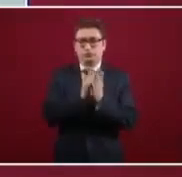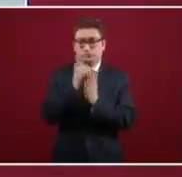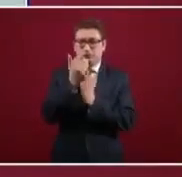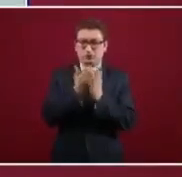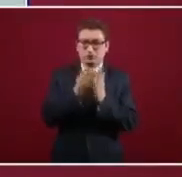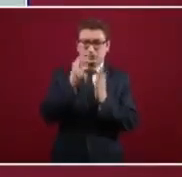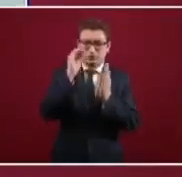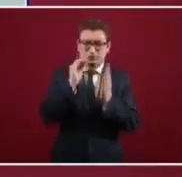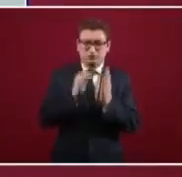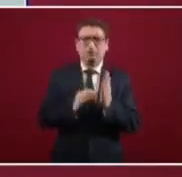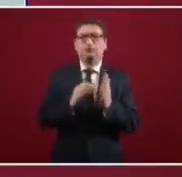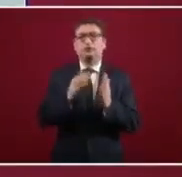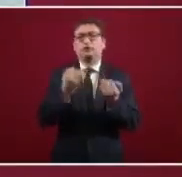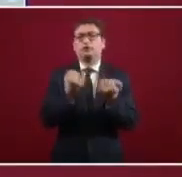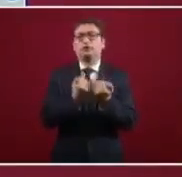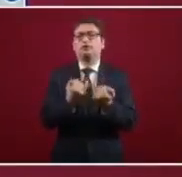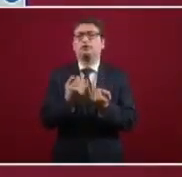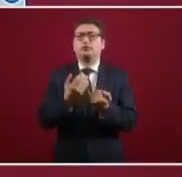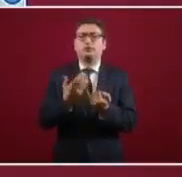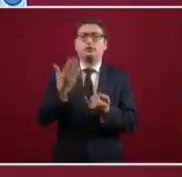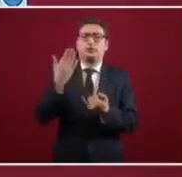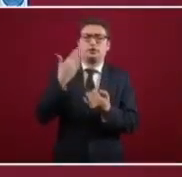el que se haya aprobado